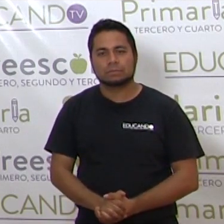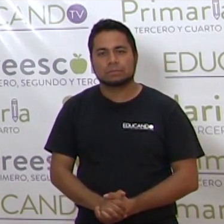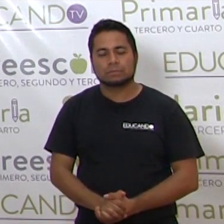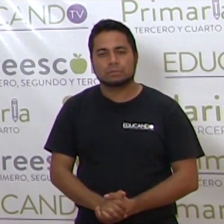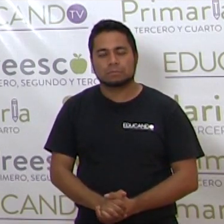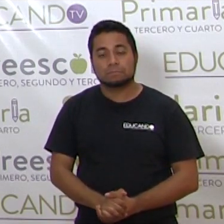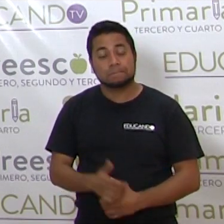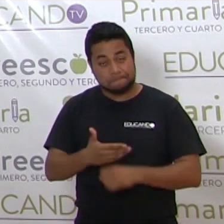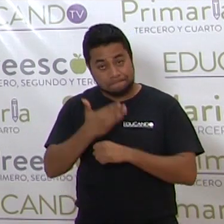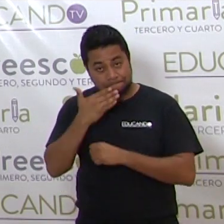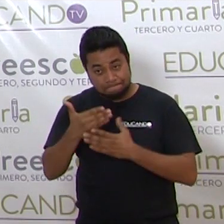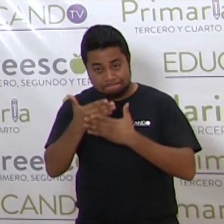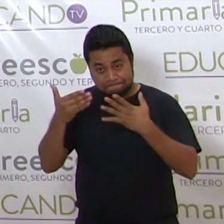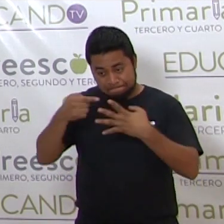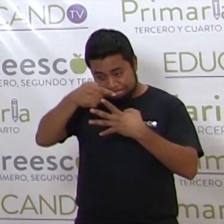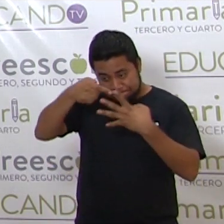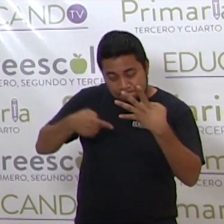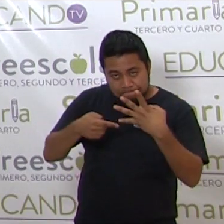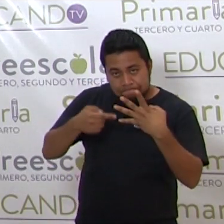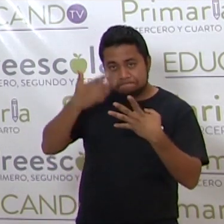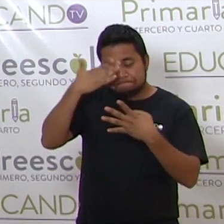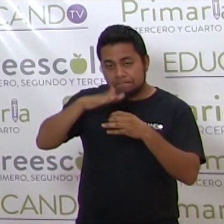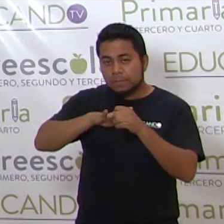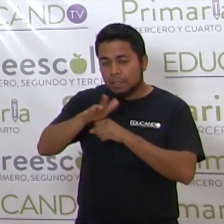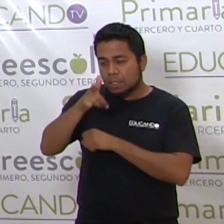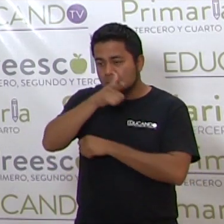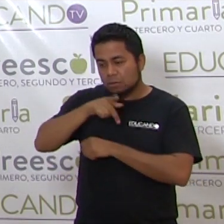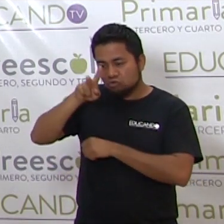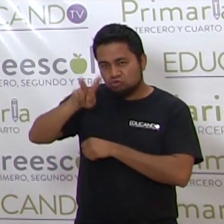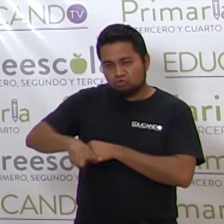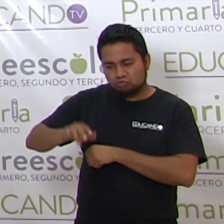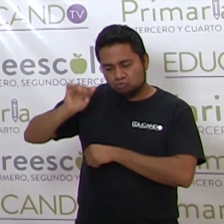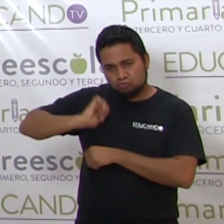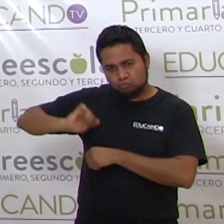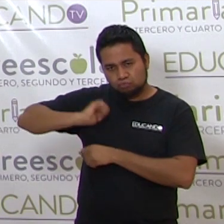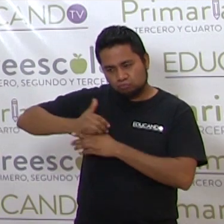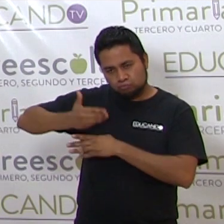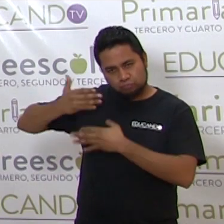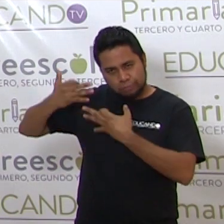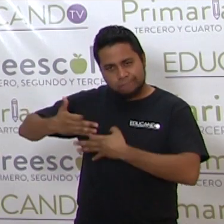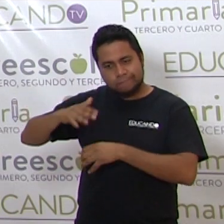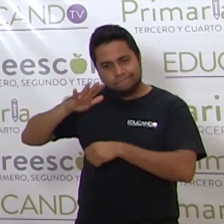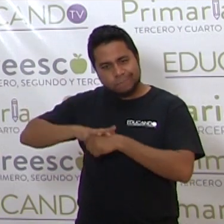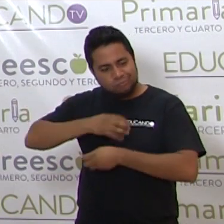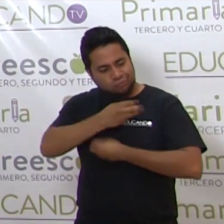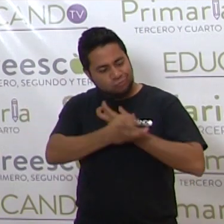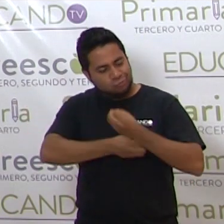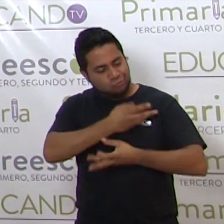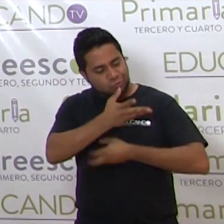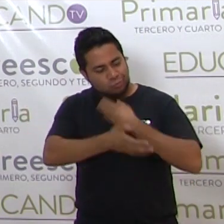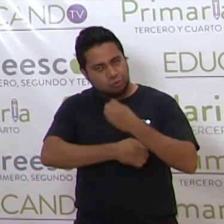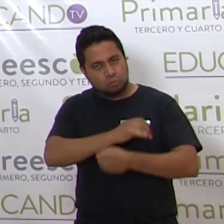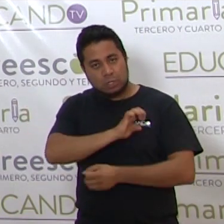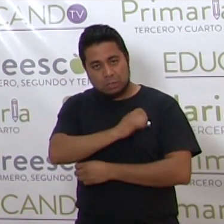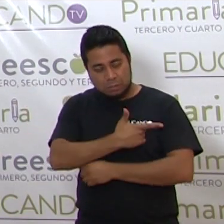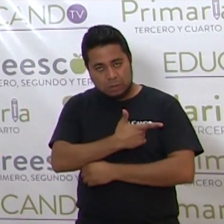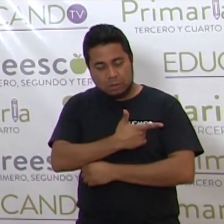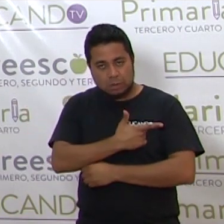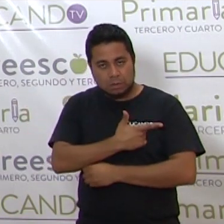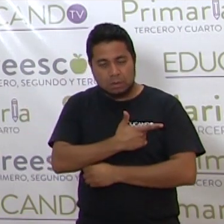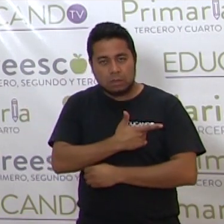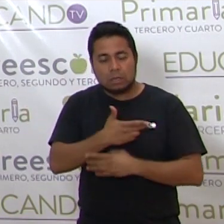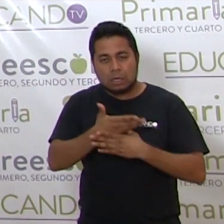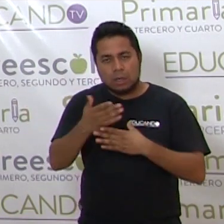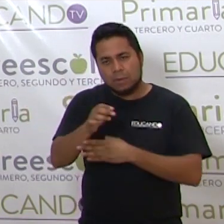muy bien pues ahora que ya sabemos entonces cuáles son las lenguas originarias que más han contribuido al español vamos a ir con